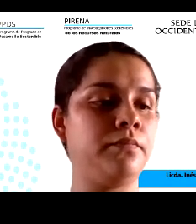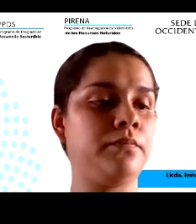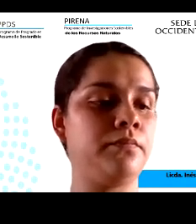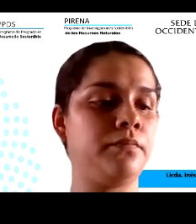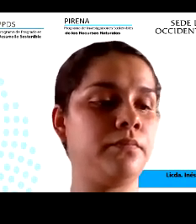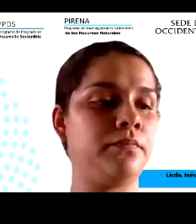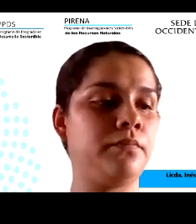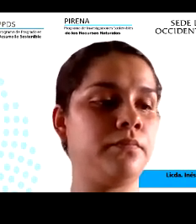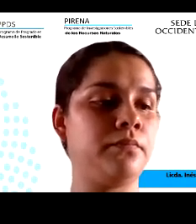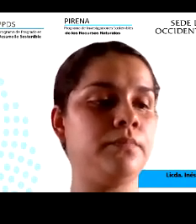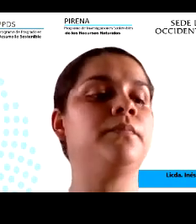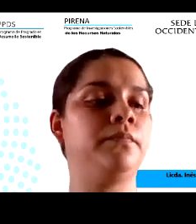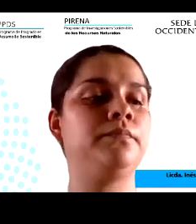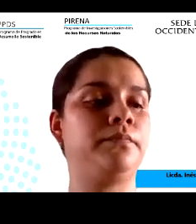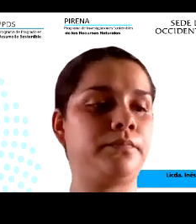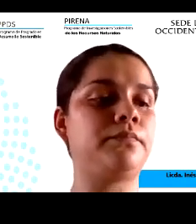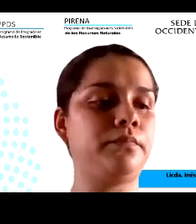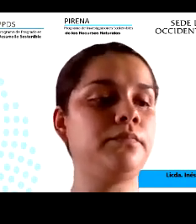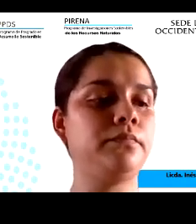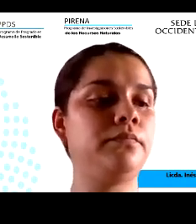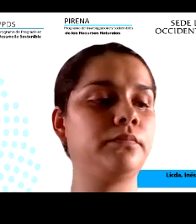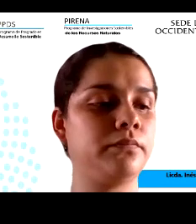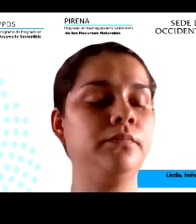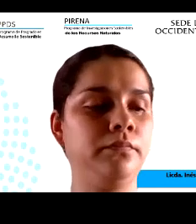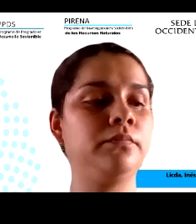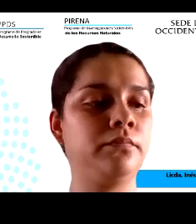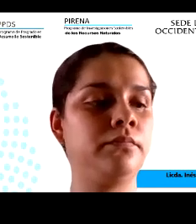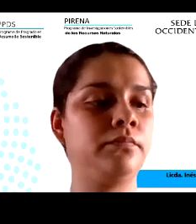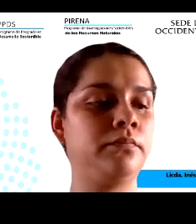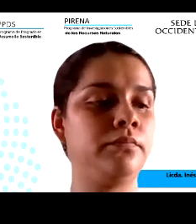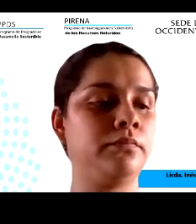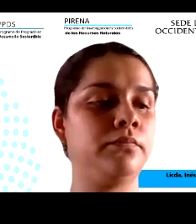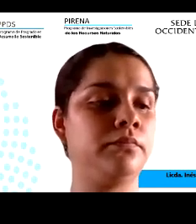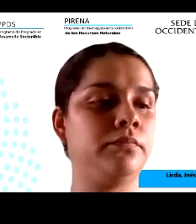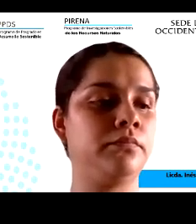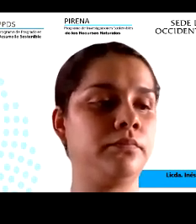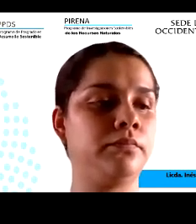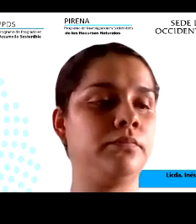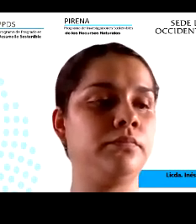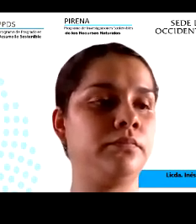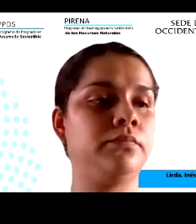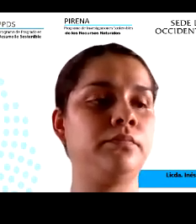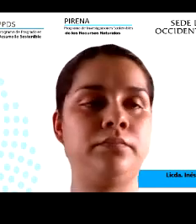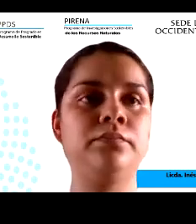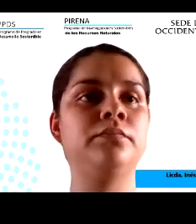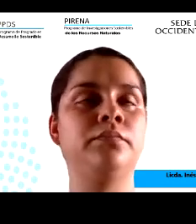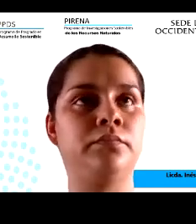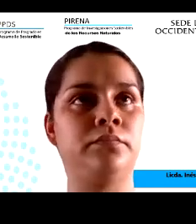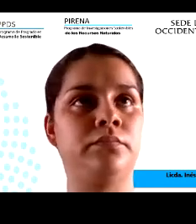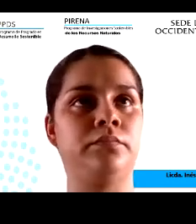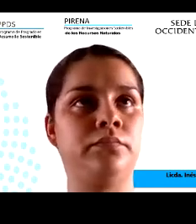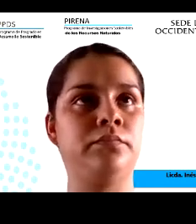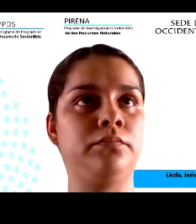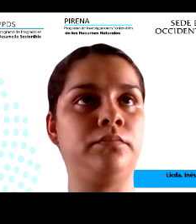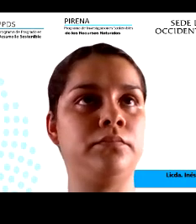de su hábitat. Entonces se hacen rescates de fauna y se trasladan a otro sitio. Entonces ese es el impacto más